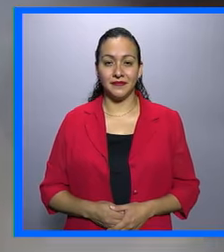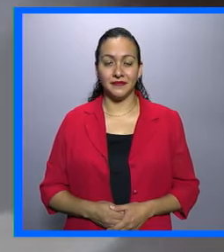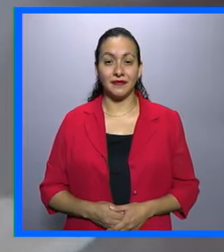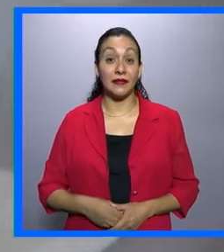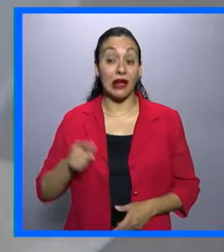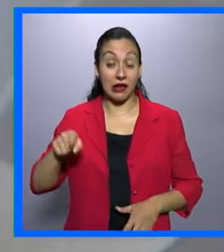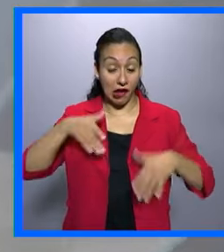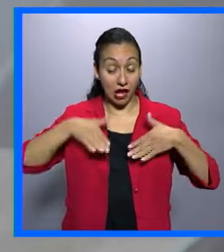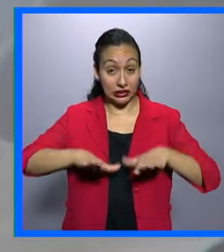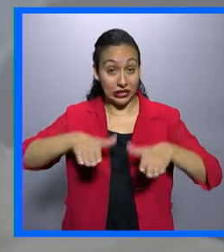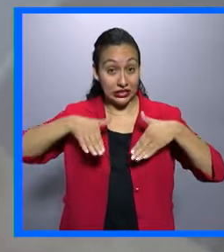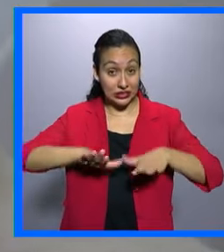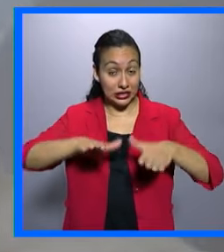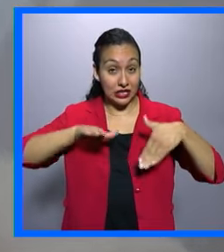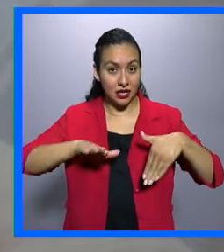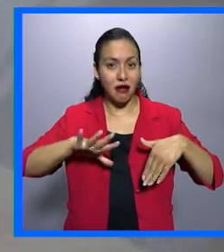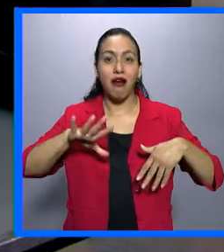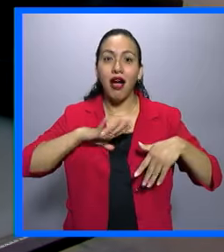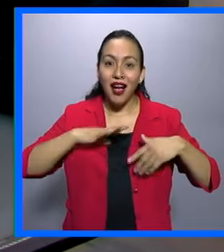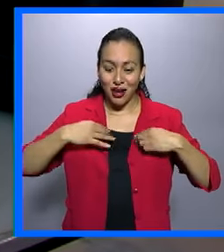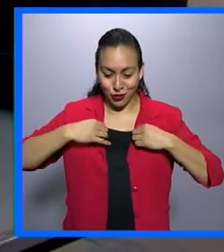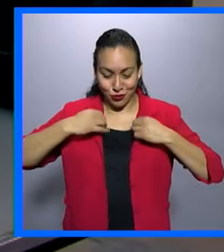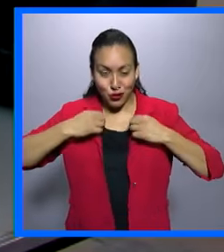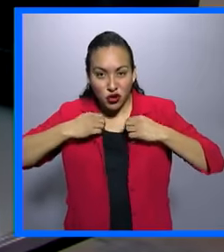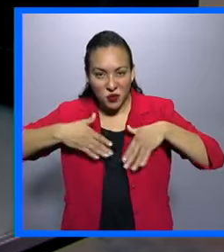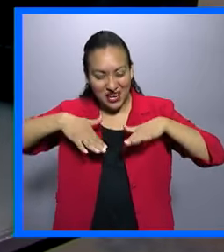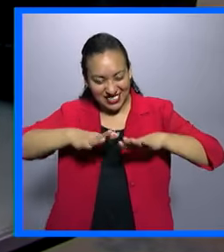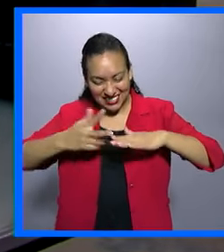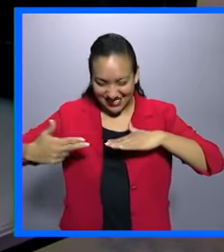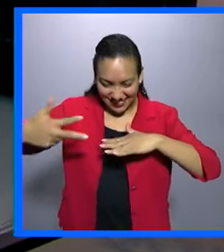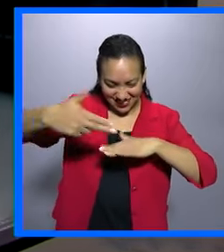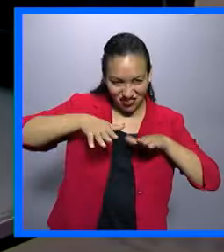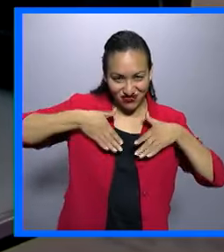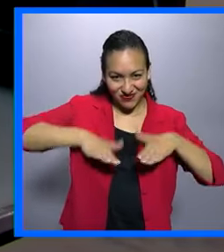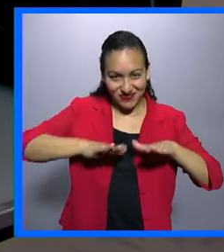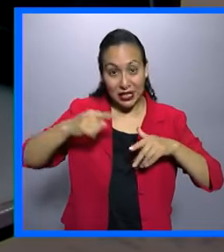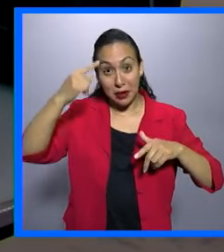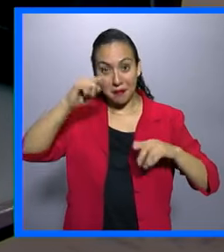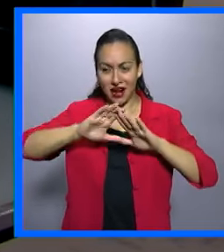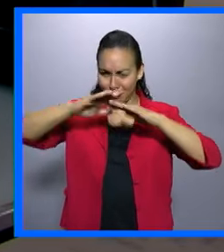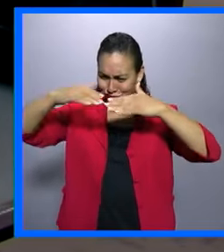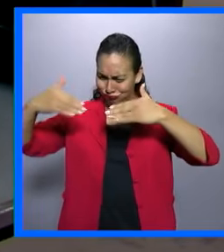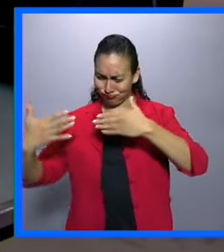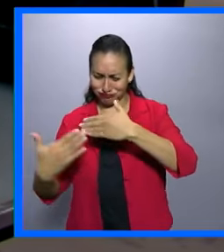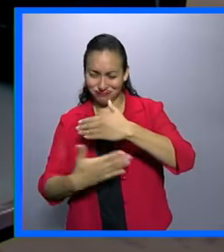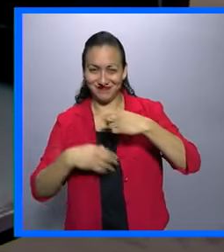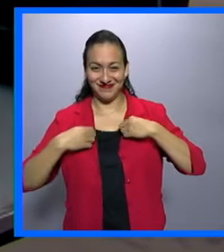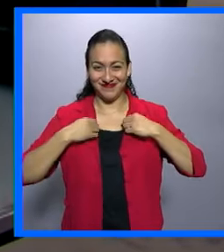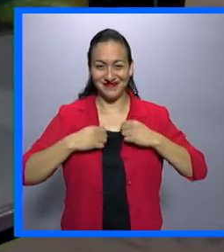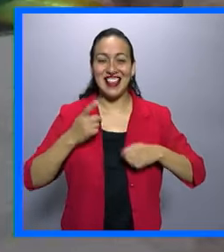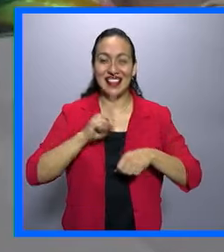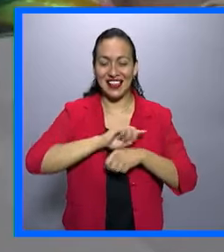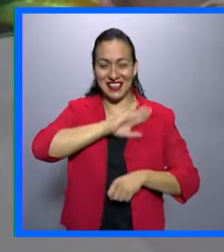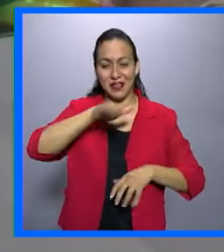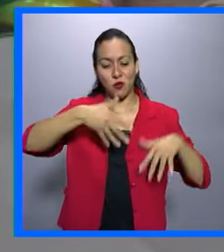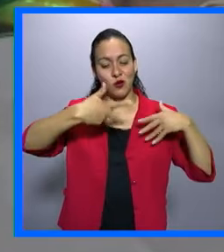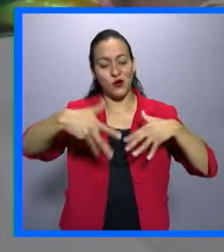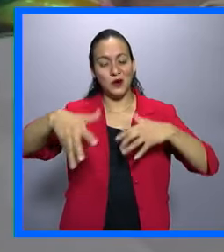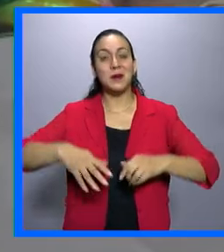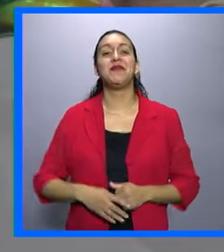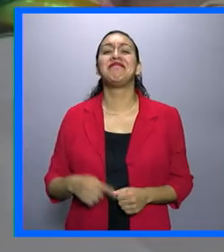En el taller de vestuario trabajan en los atuendos para los trabajadores del Faro que participarán en el desfile del Día de Muertos. Lo